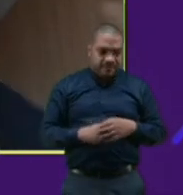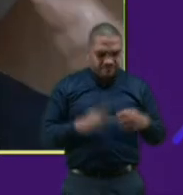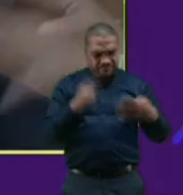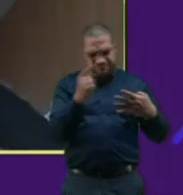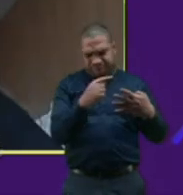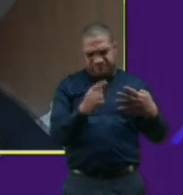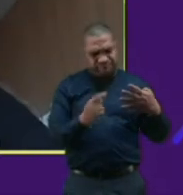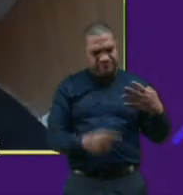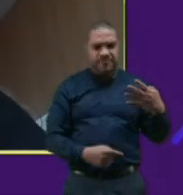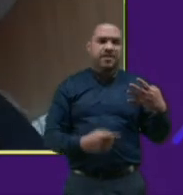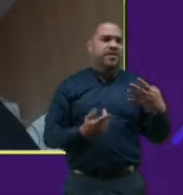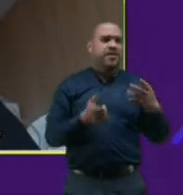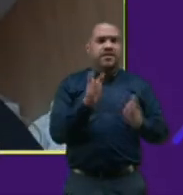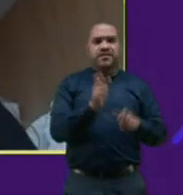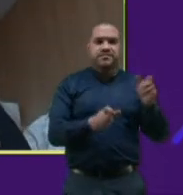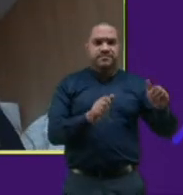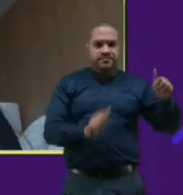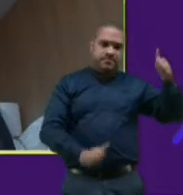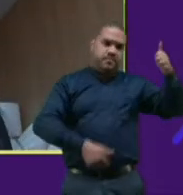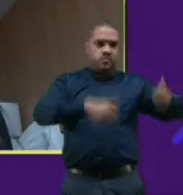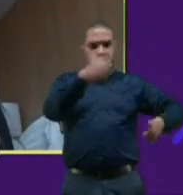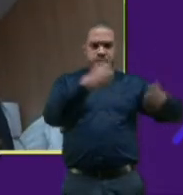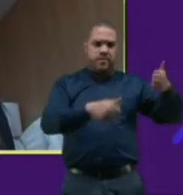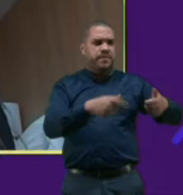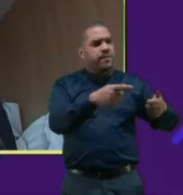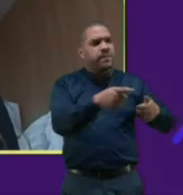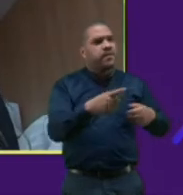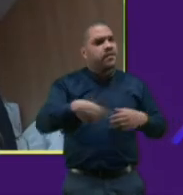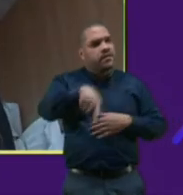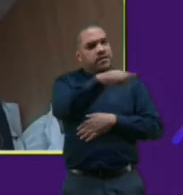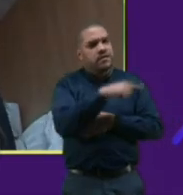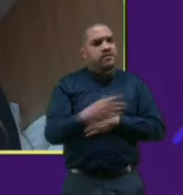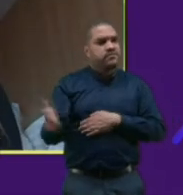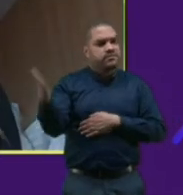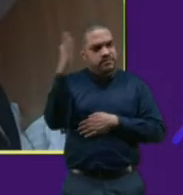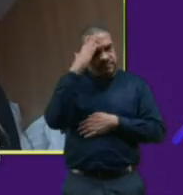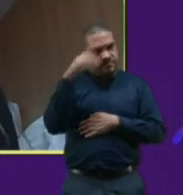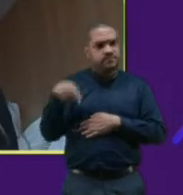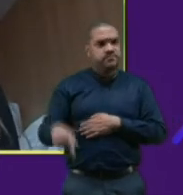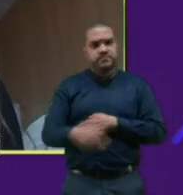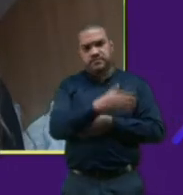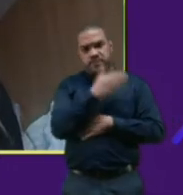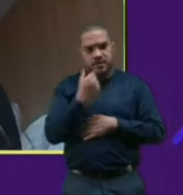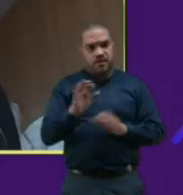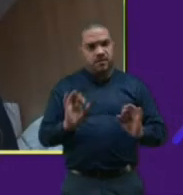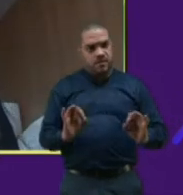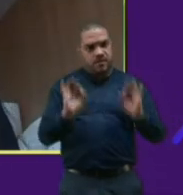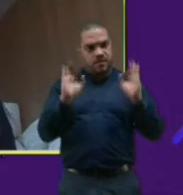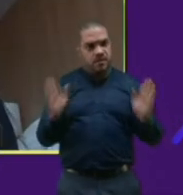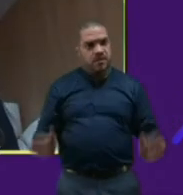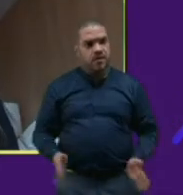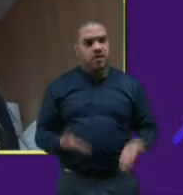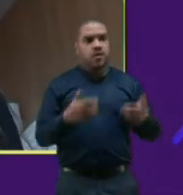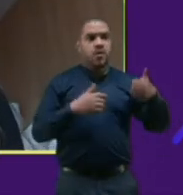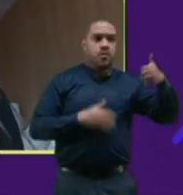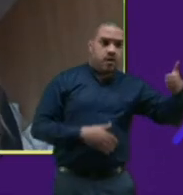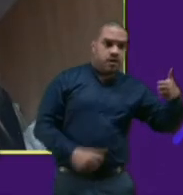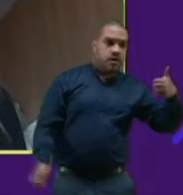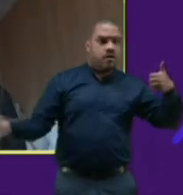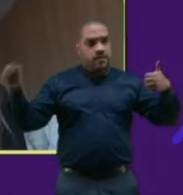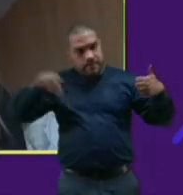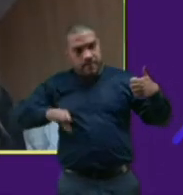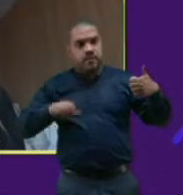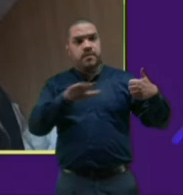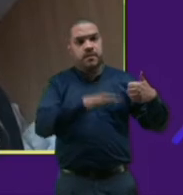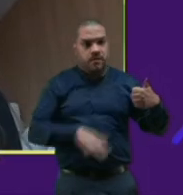de empapar de todas las historias que habían sobre cómo levantar capital, lo bueno, lo malo, lo que hay para hacer, lo que no. Pedí conexiones